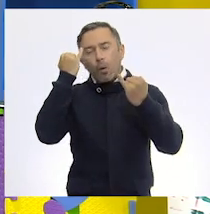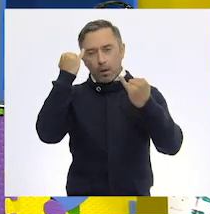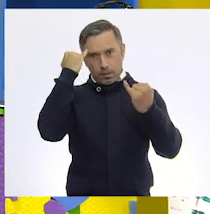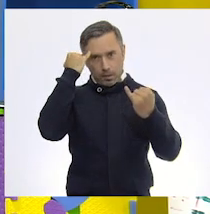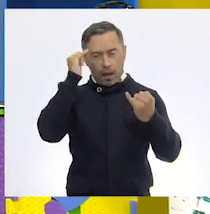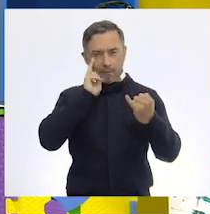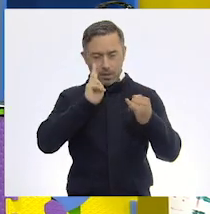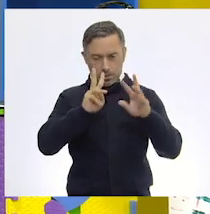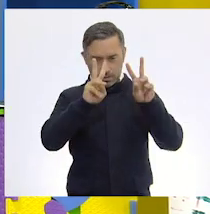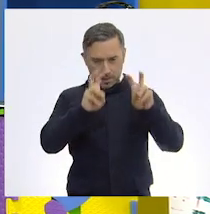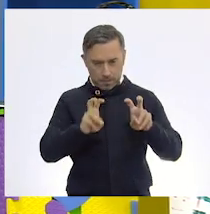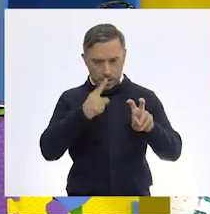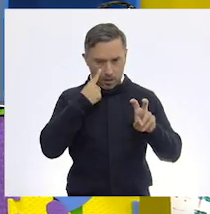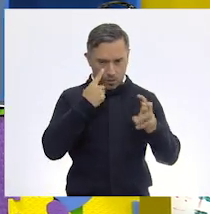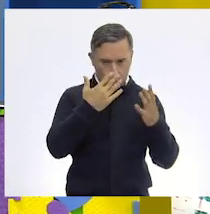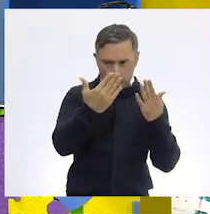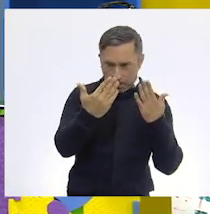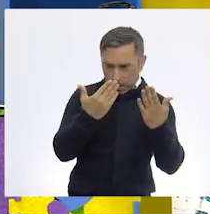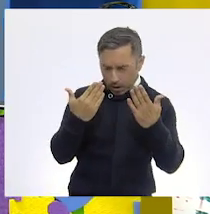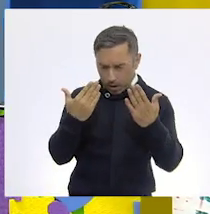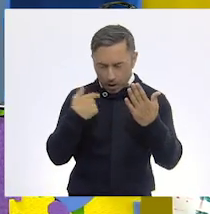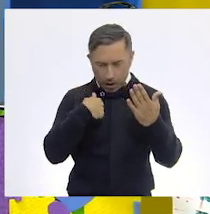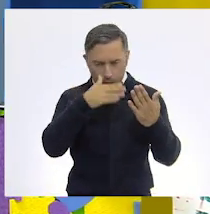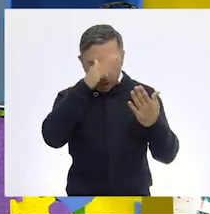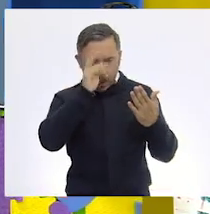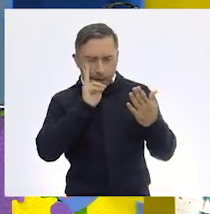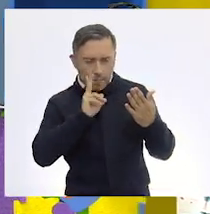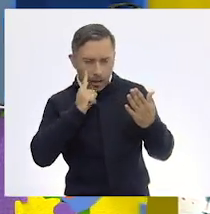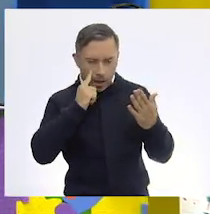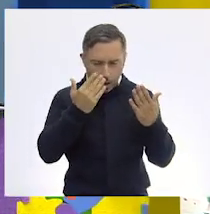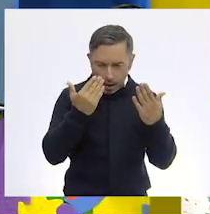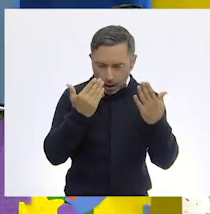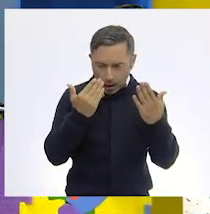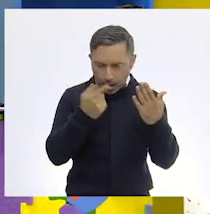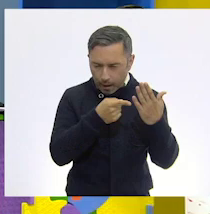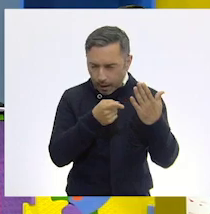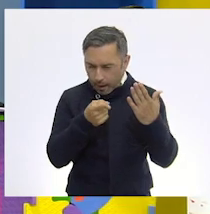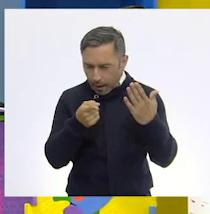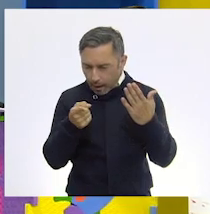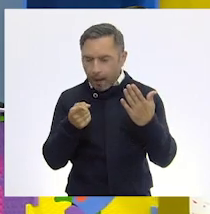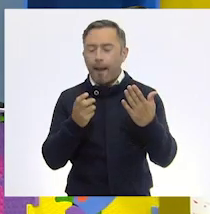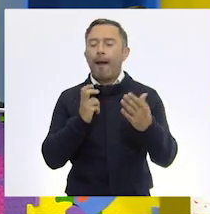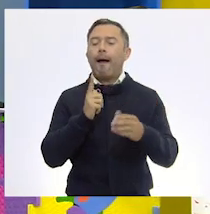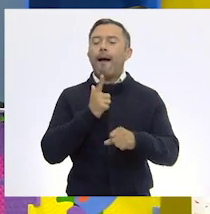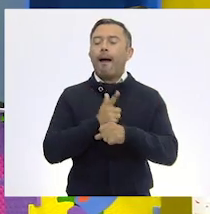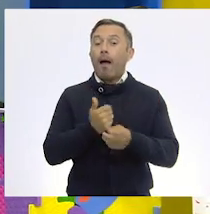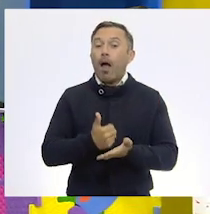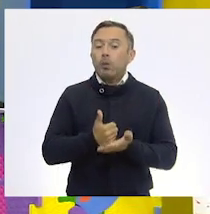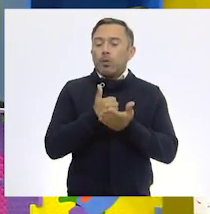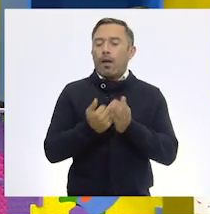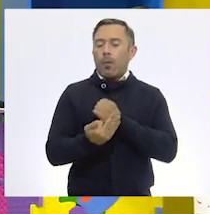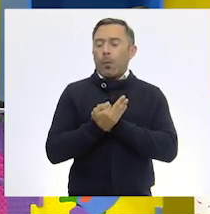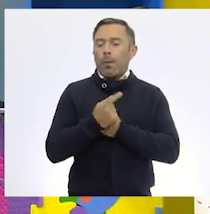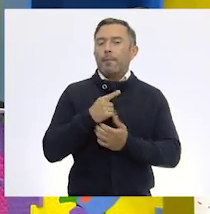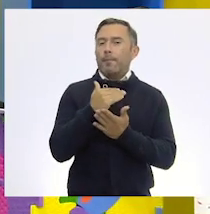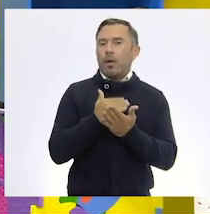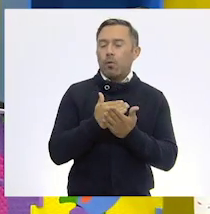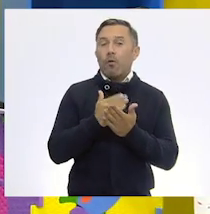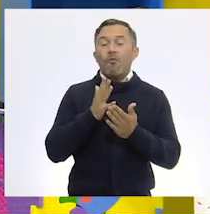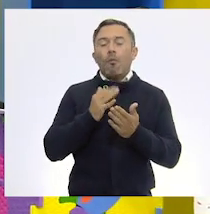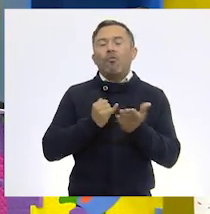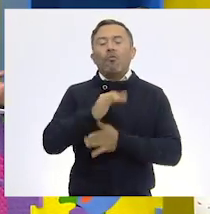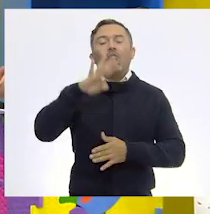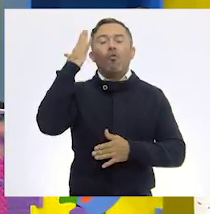recordar, esto nos ayuda a solucionar problemas, ya que anticipamos las posibles consecuencias de nuestras acciones y evitamos aquello que